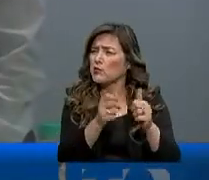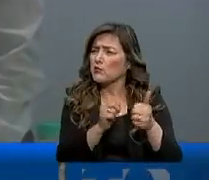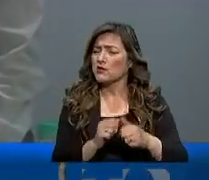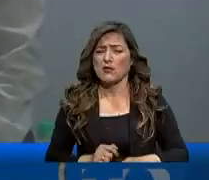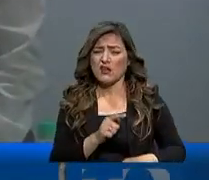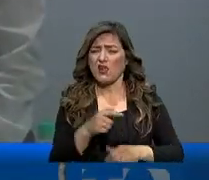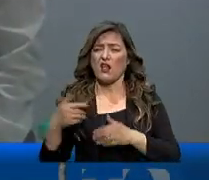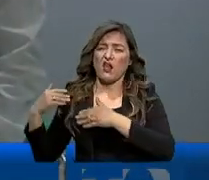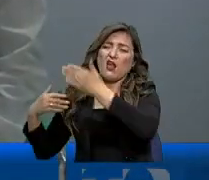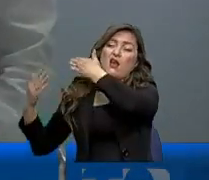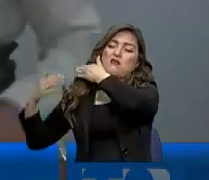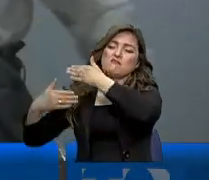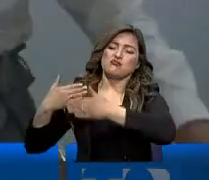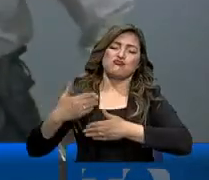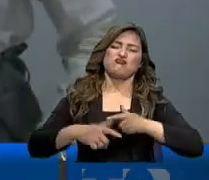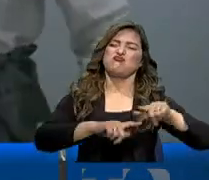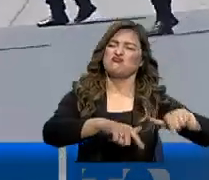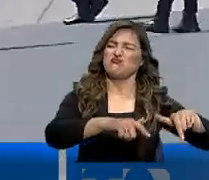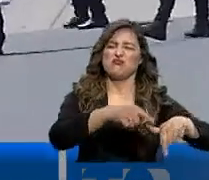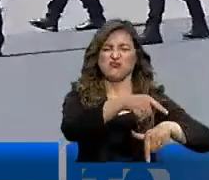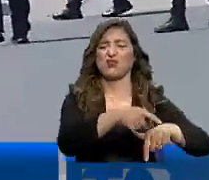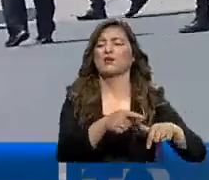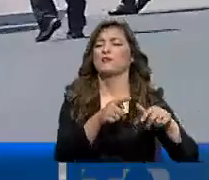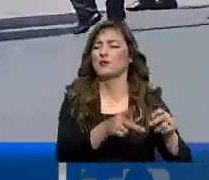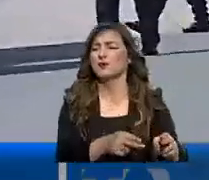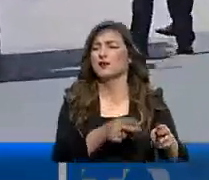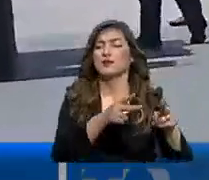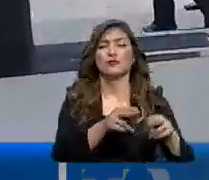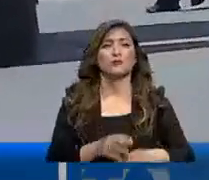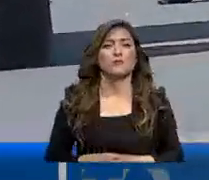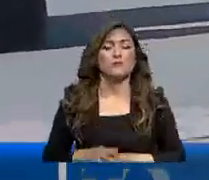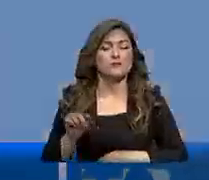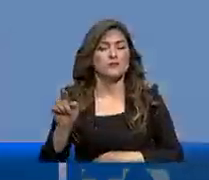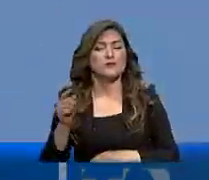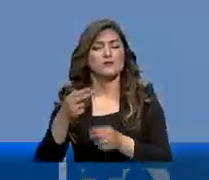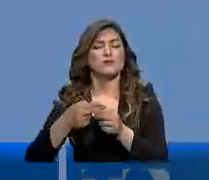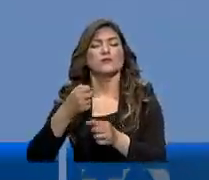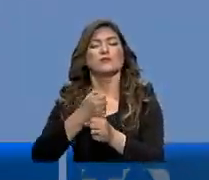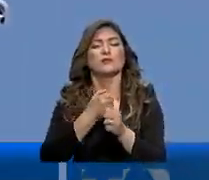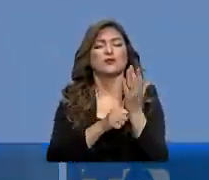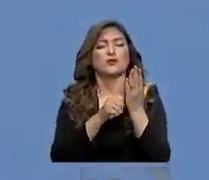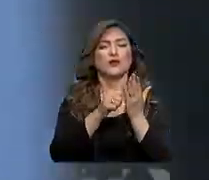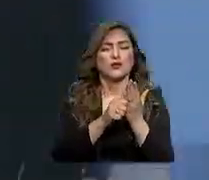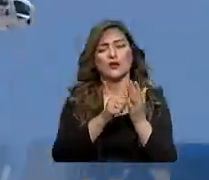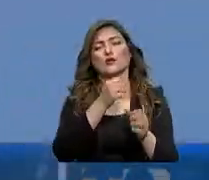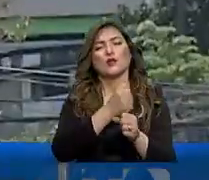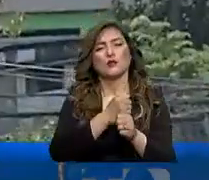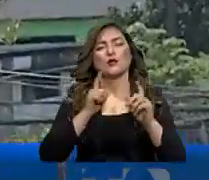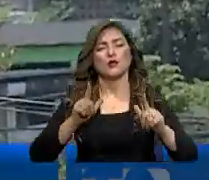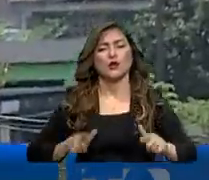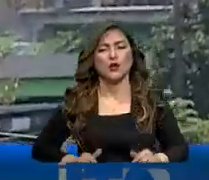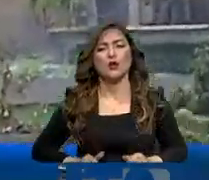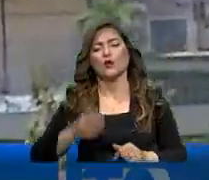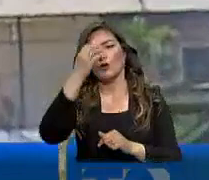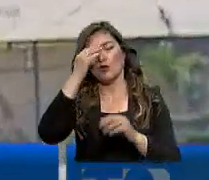Ordóñez, secretaria de Derechos Humanos, preside este organismo, también conformado por los Ministerios de Salud, Trabajo, Educación, Inclusión Económica y Social,